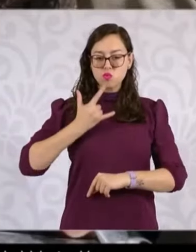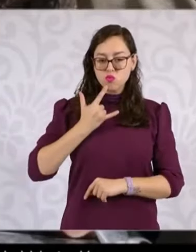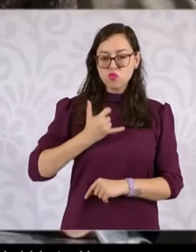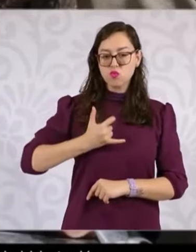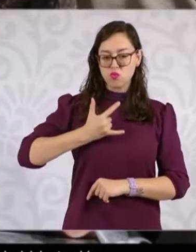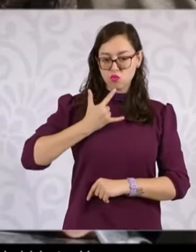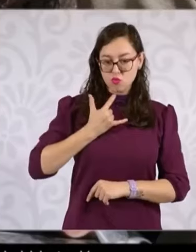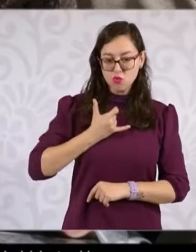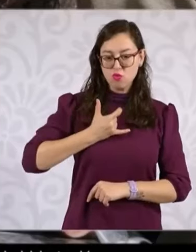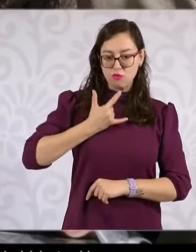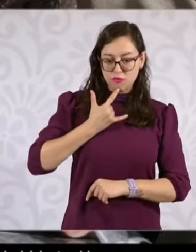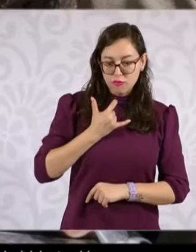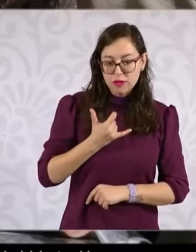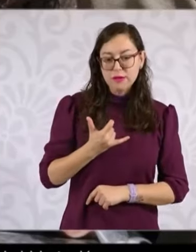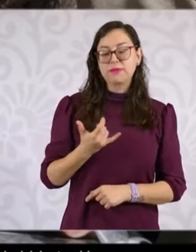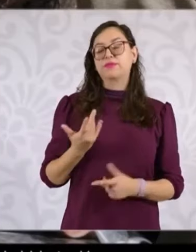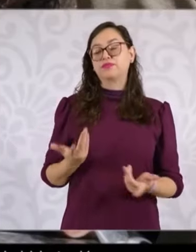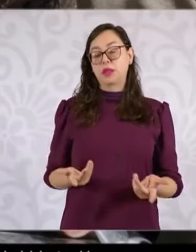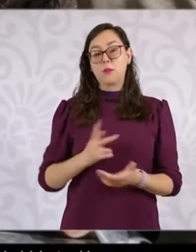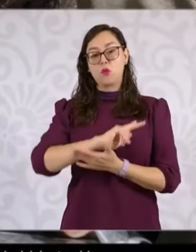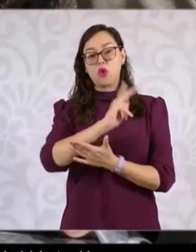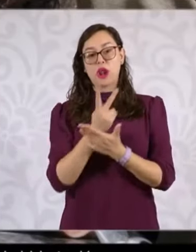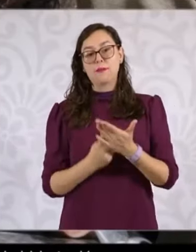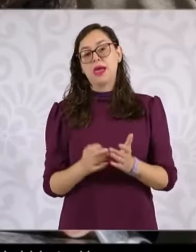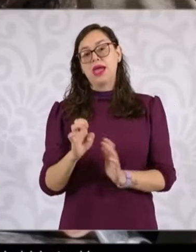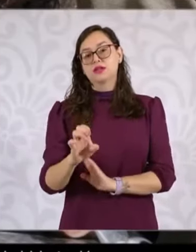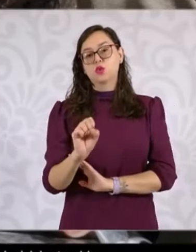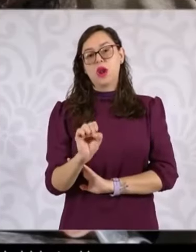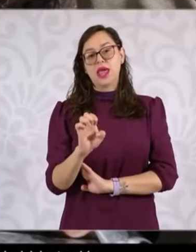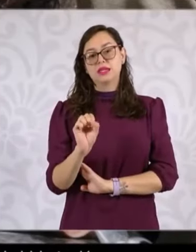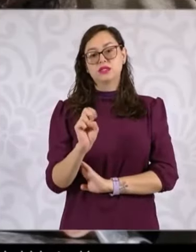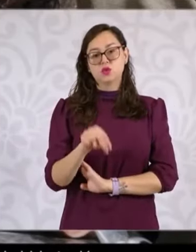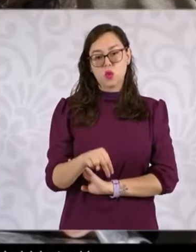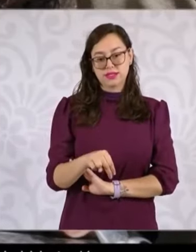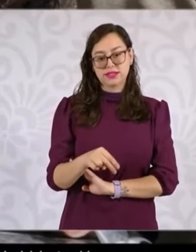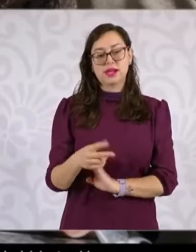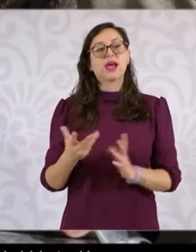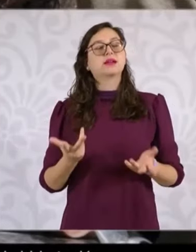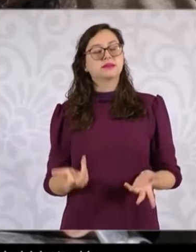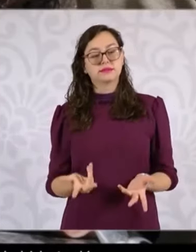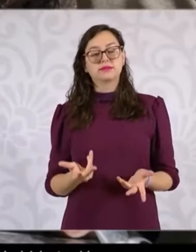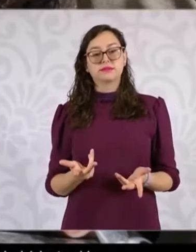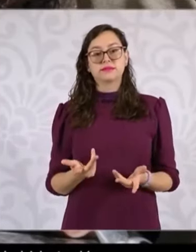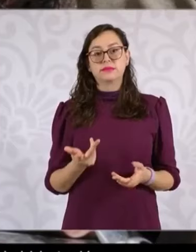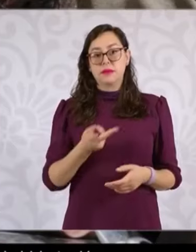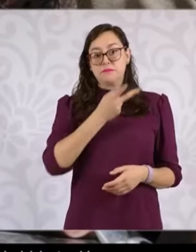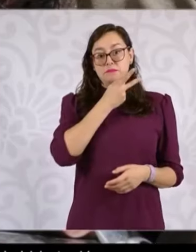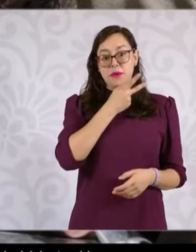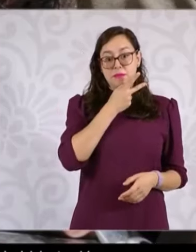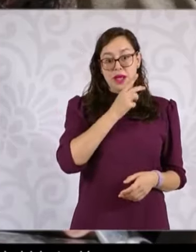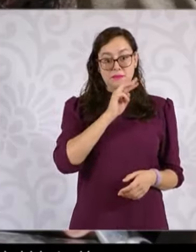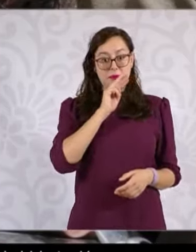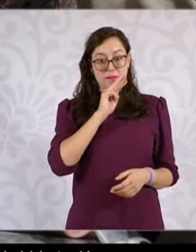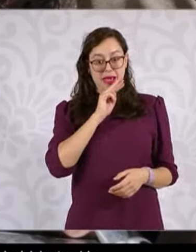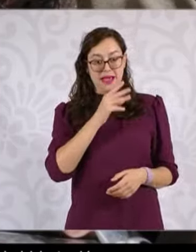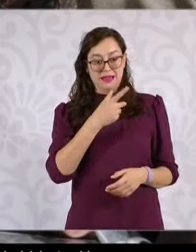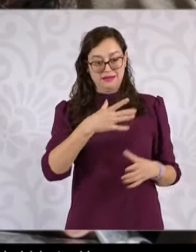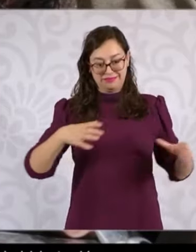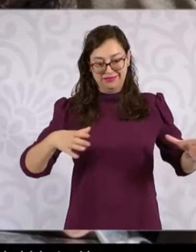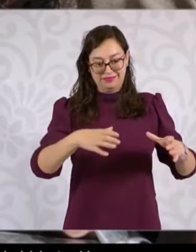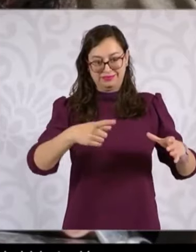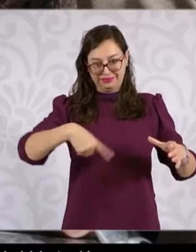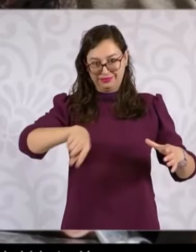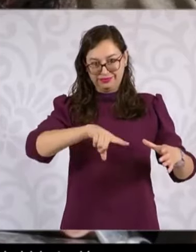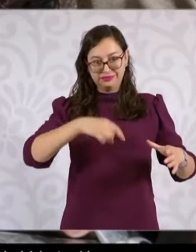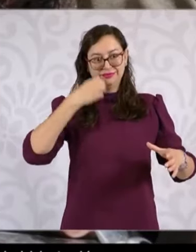la escuela es nuestra para que los padres de familia, que son quienes deciden en qué se invierten estos recursos,